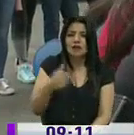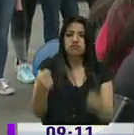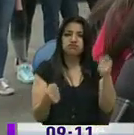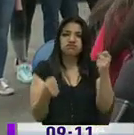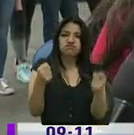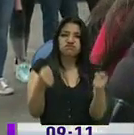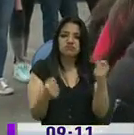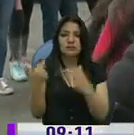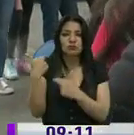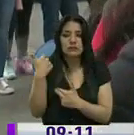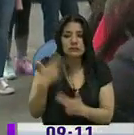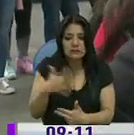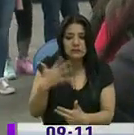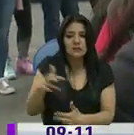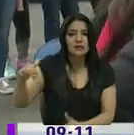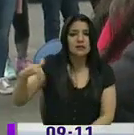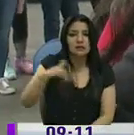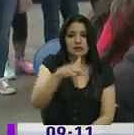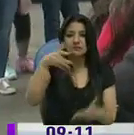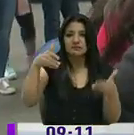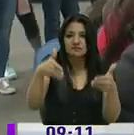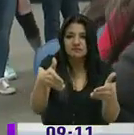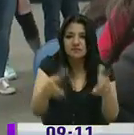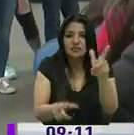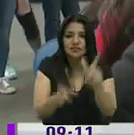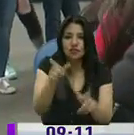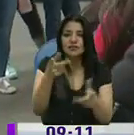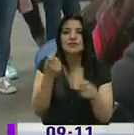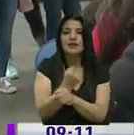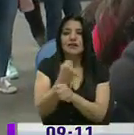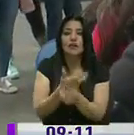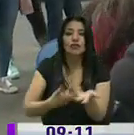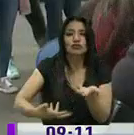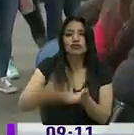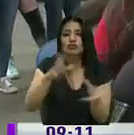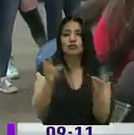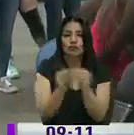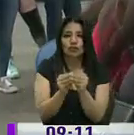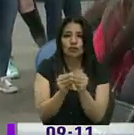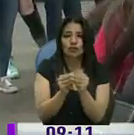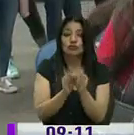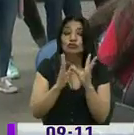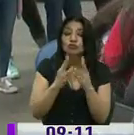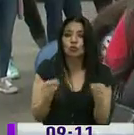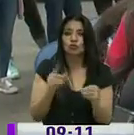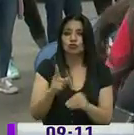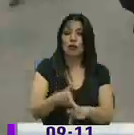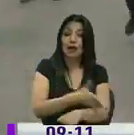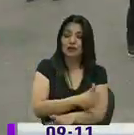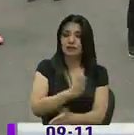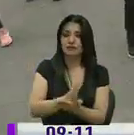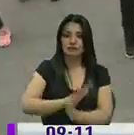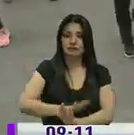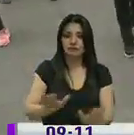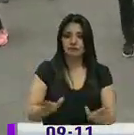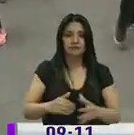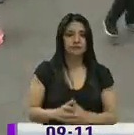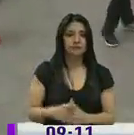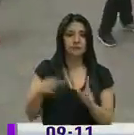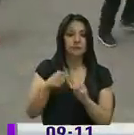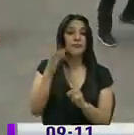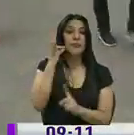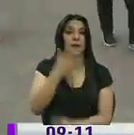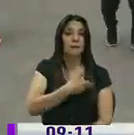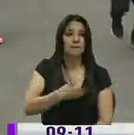tu labor como peatón nos enfoque las víctimas enfoque en el trabajo que queremos hacer para evitar que haya más víctimas según rusa carrera